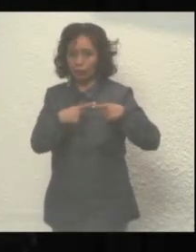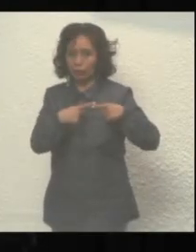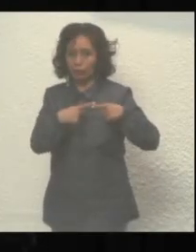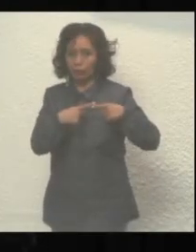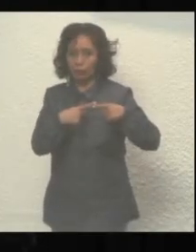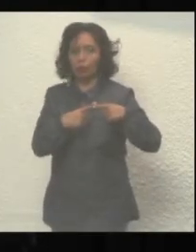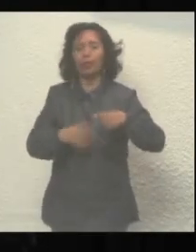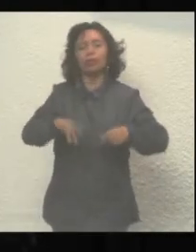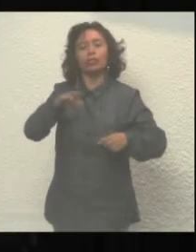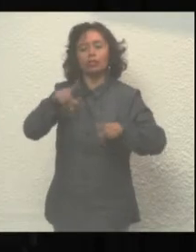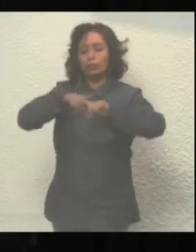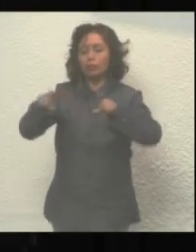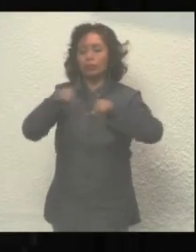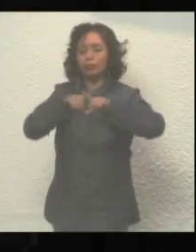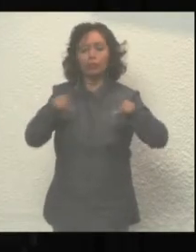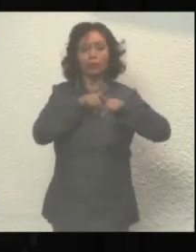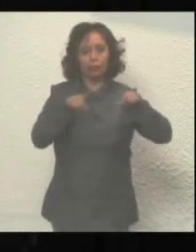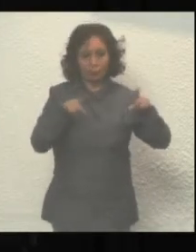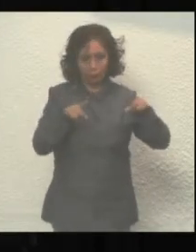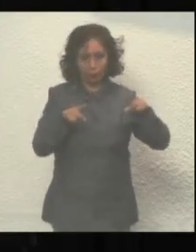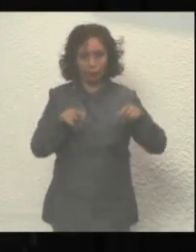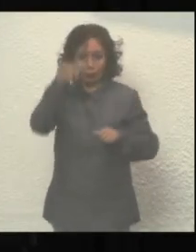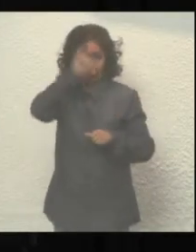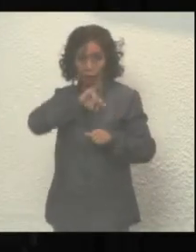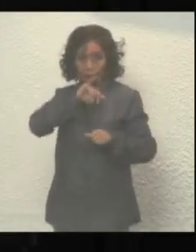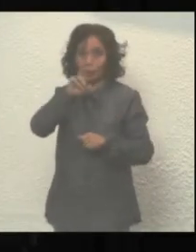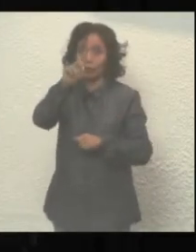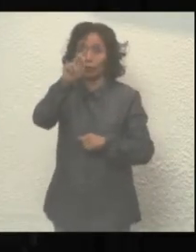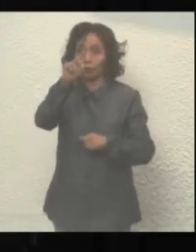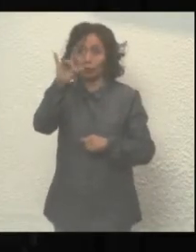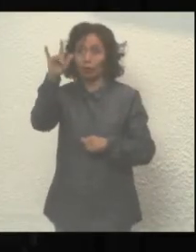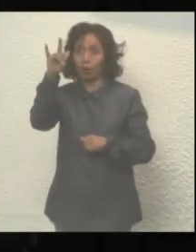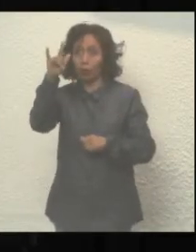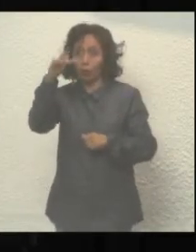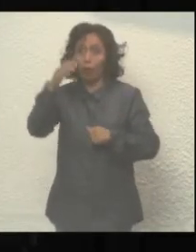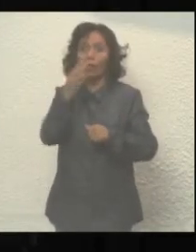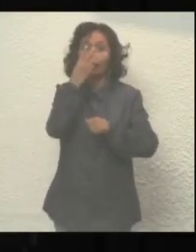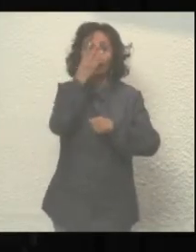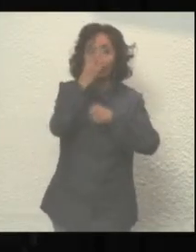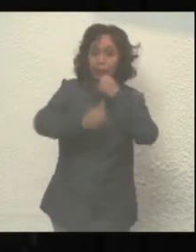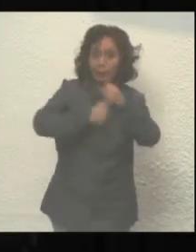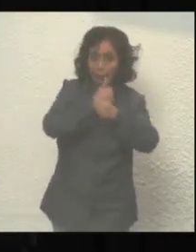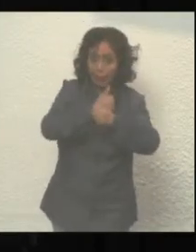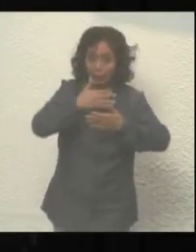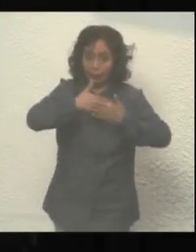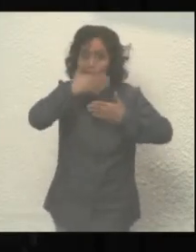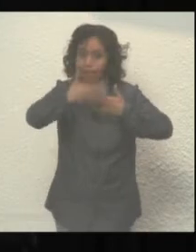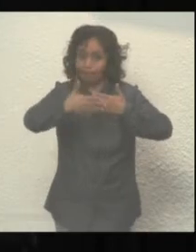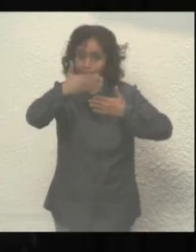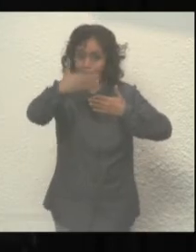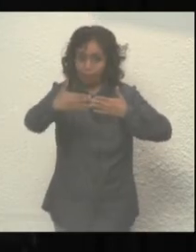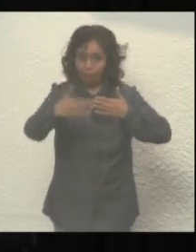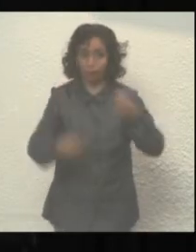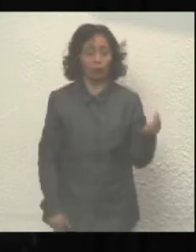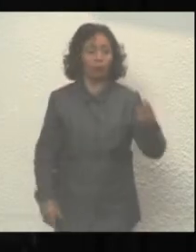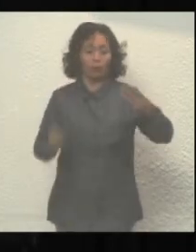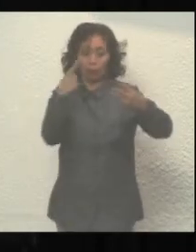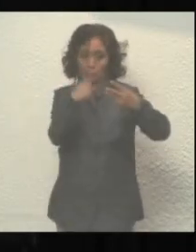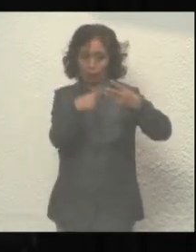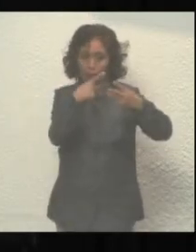entidad, el día 30 de julio de cada 3 años. Tercero, para efecto de